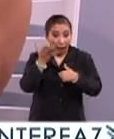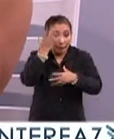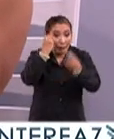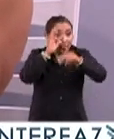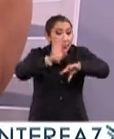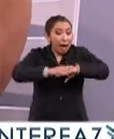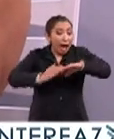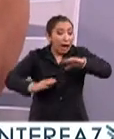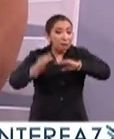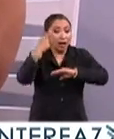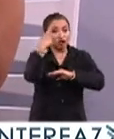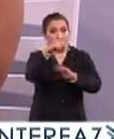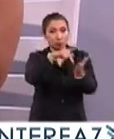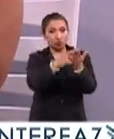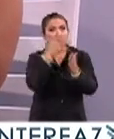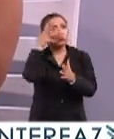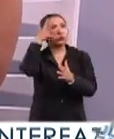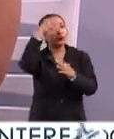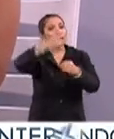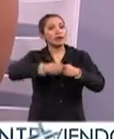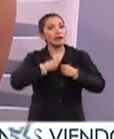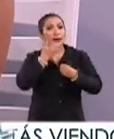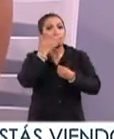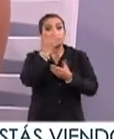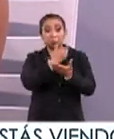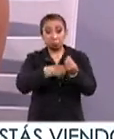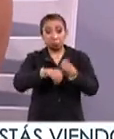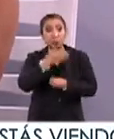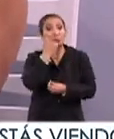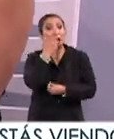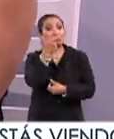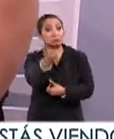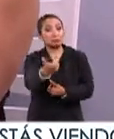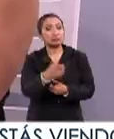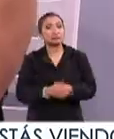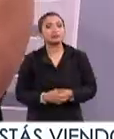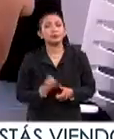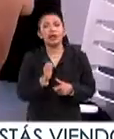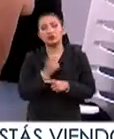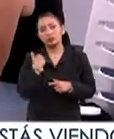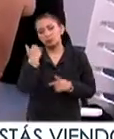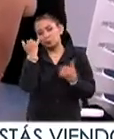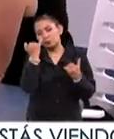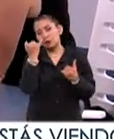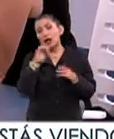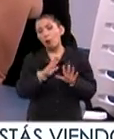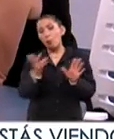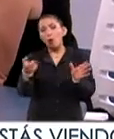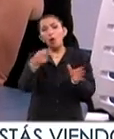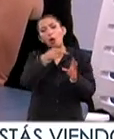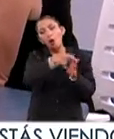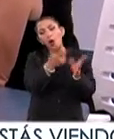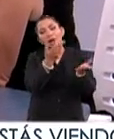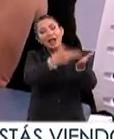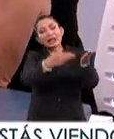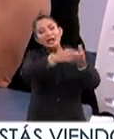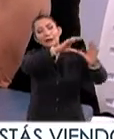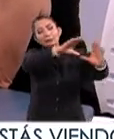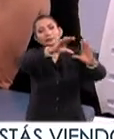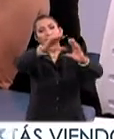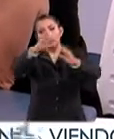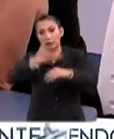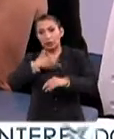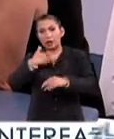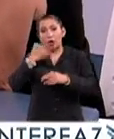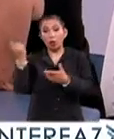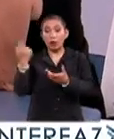su proyecto de vida sea económicamente sostenible. Y entonces damos nosotros ahí una serie de talleres y se cuenta con